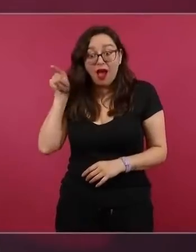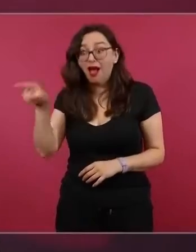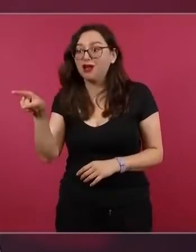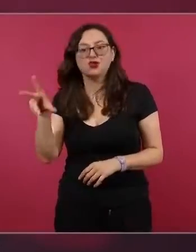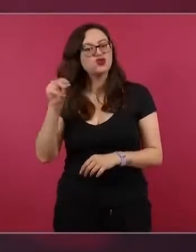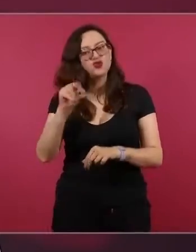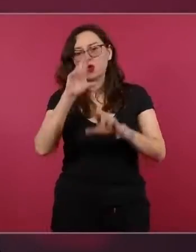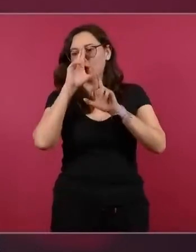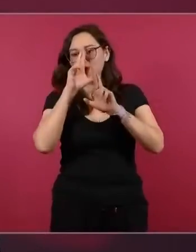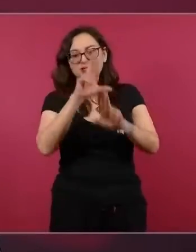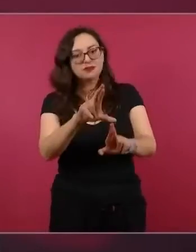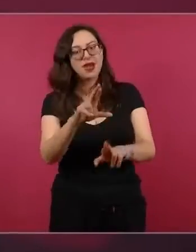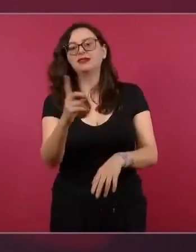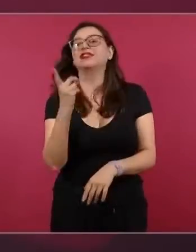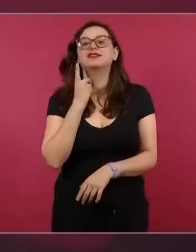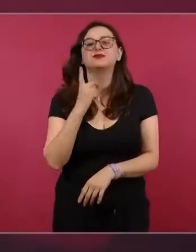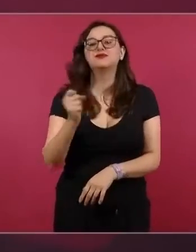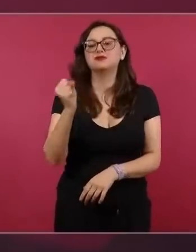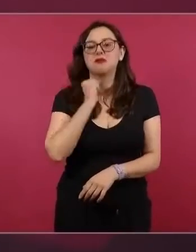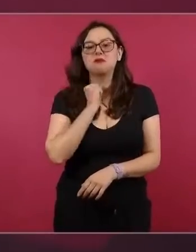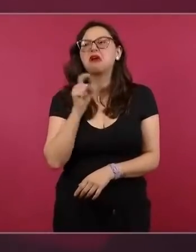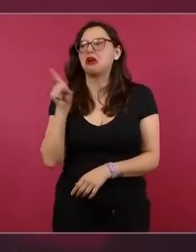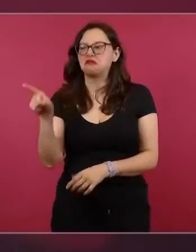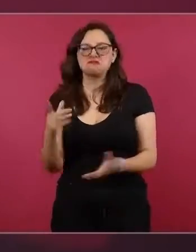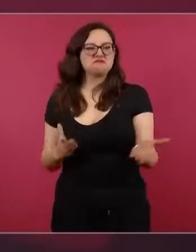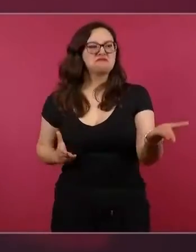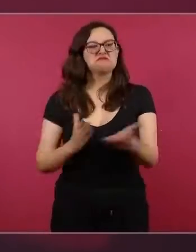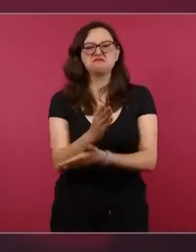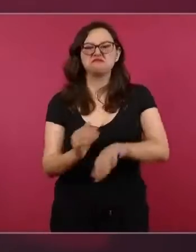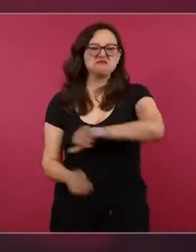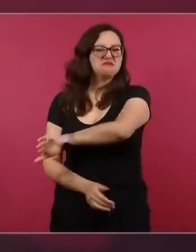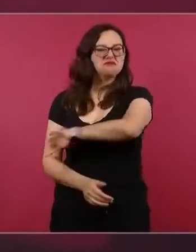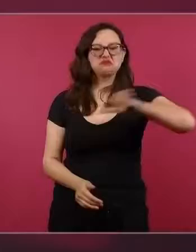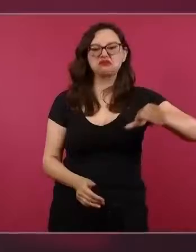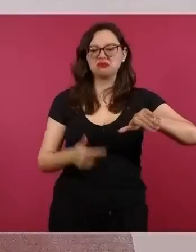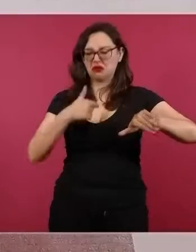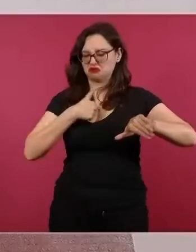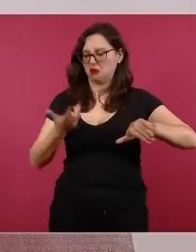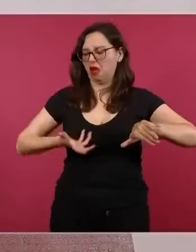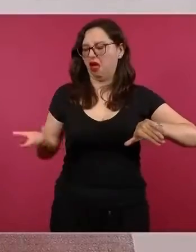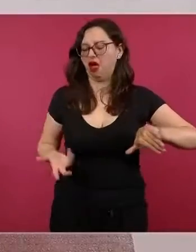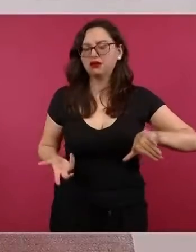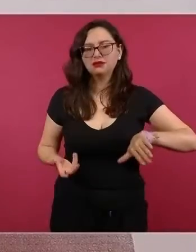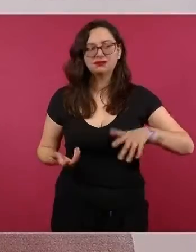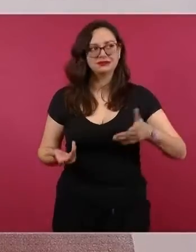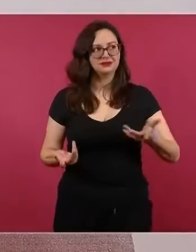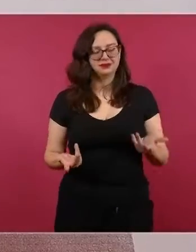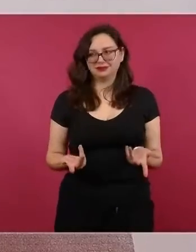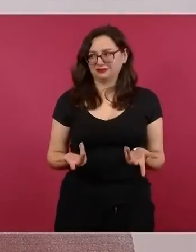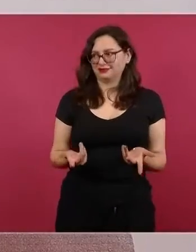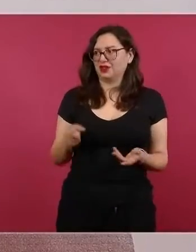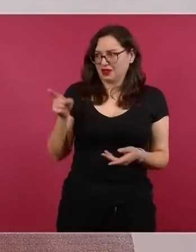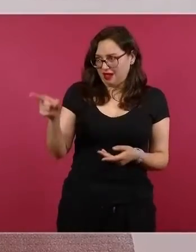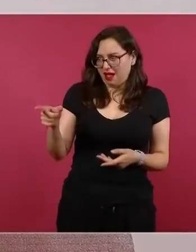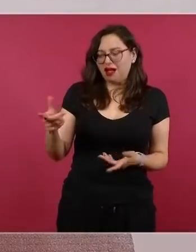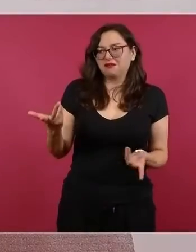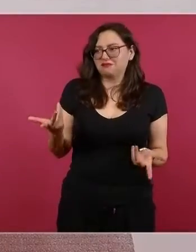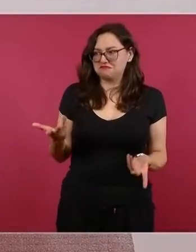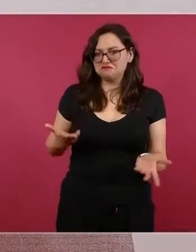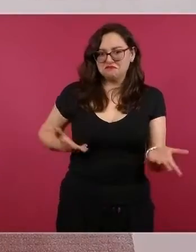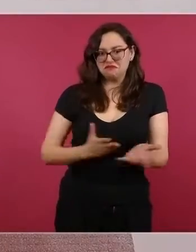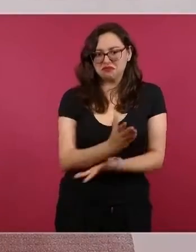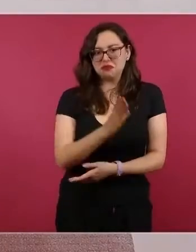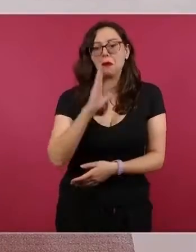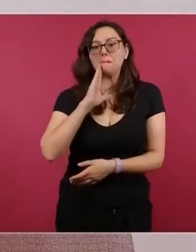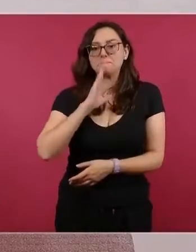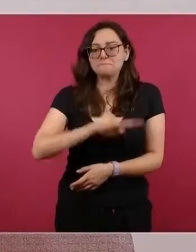afectando la autonomía del legislativo, las facultades expresas de los legisladores, diputados y